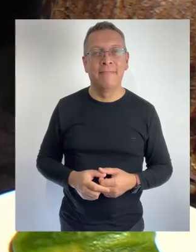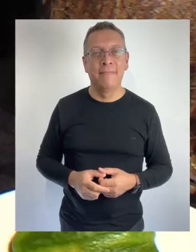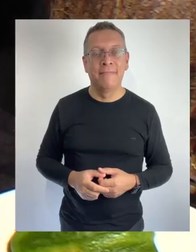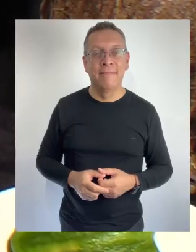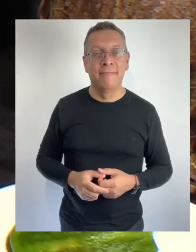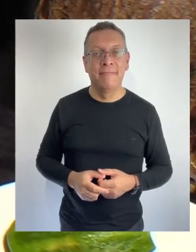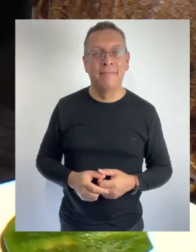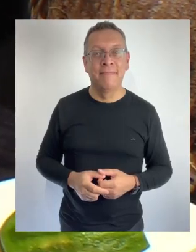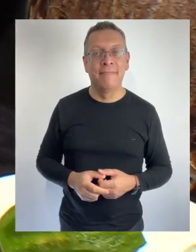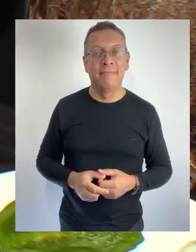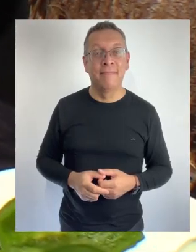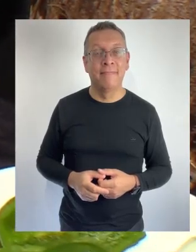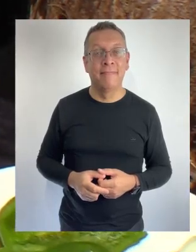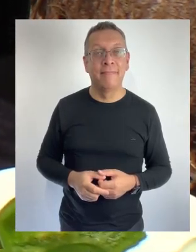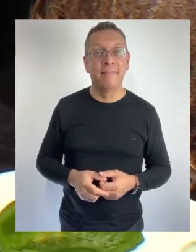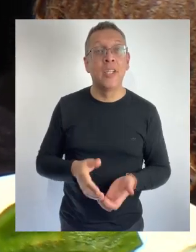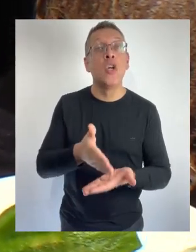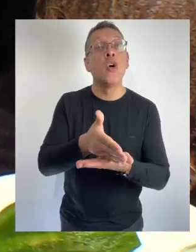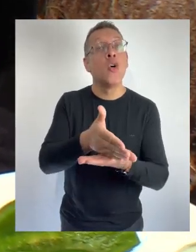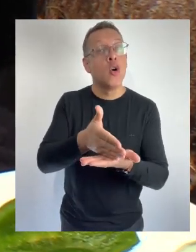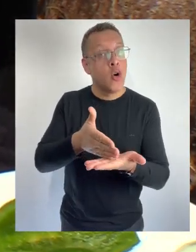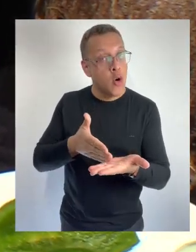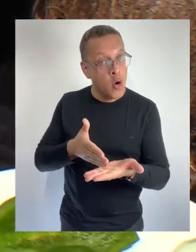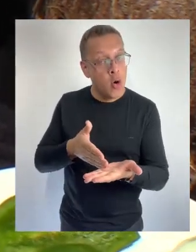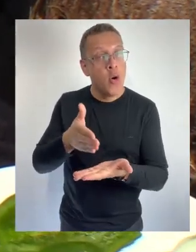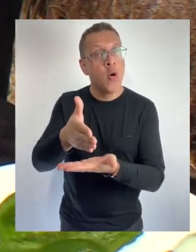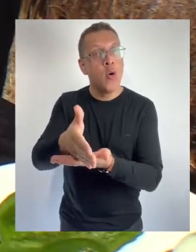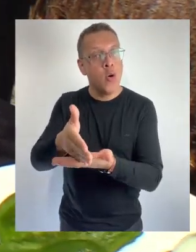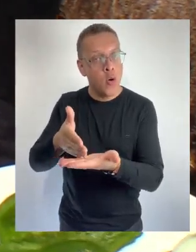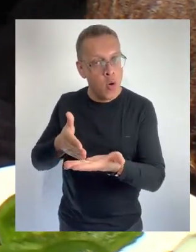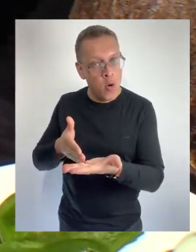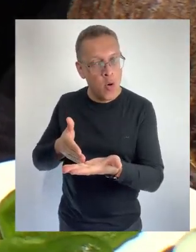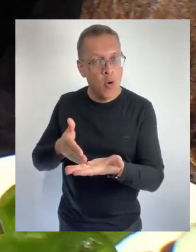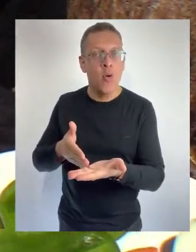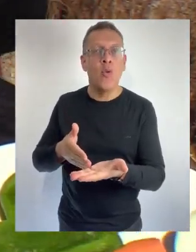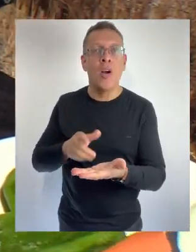una entalla, un corto. Ya, un corte ahí, sí.